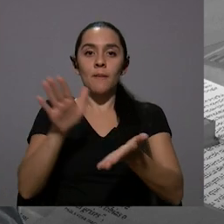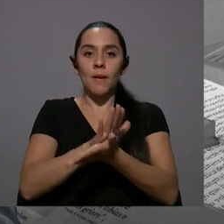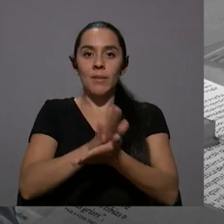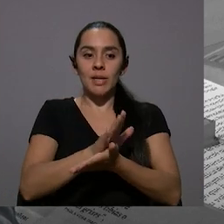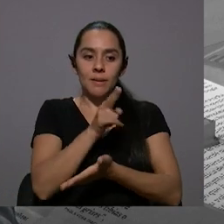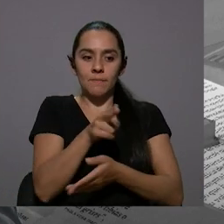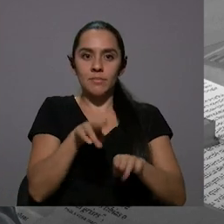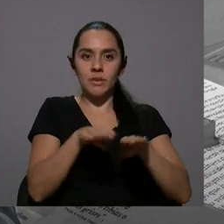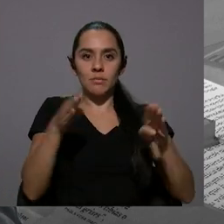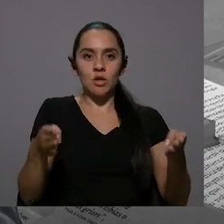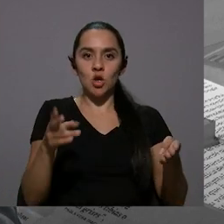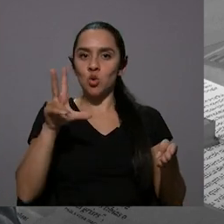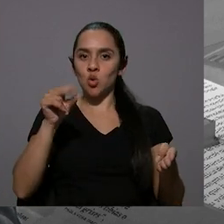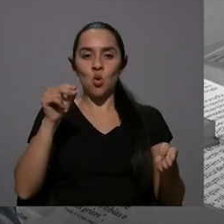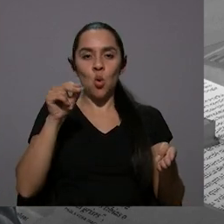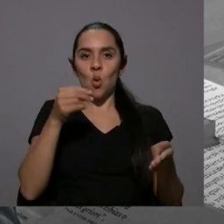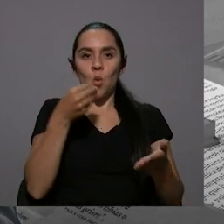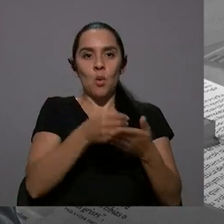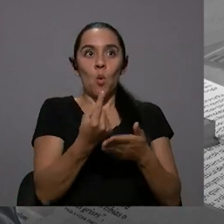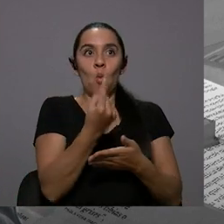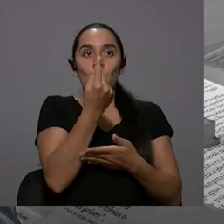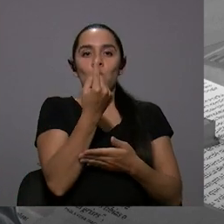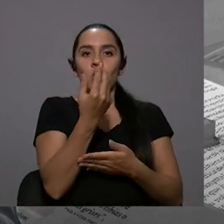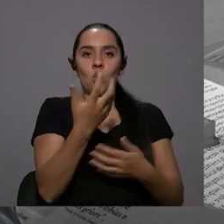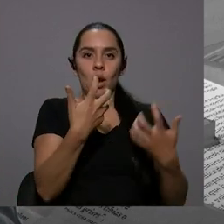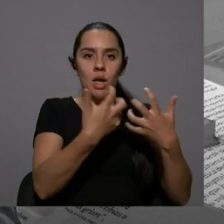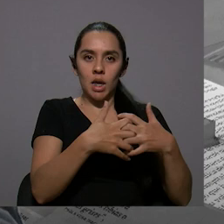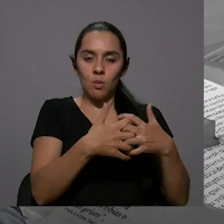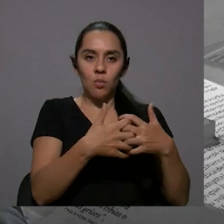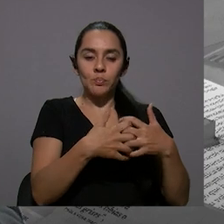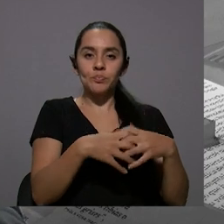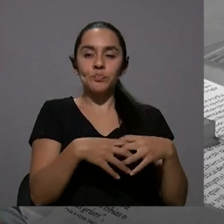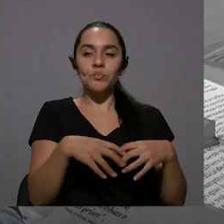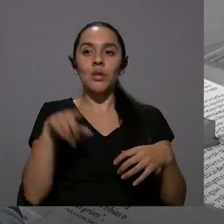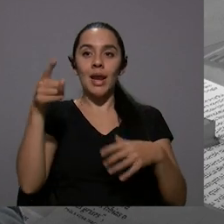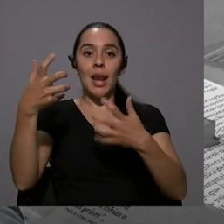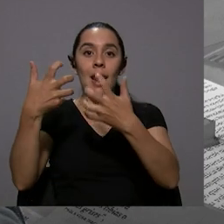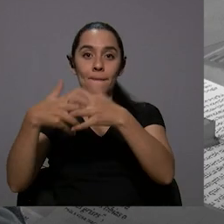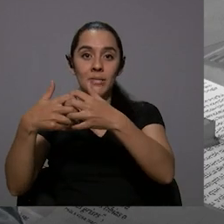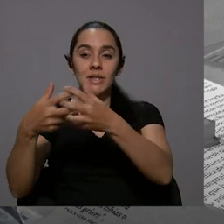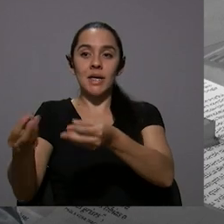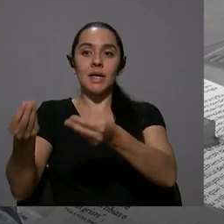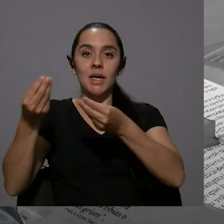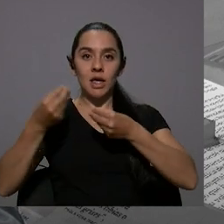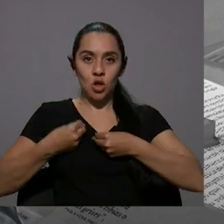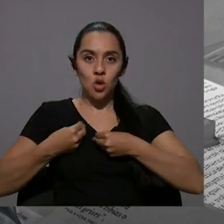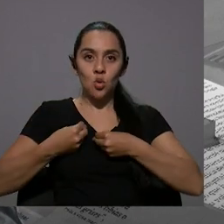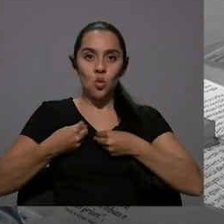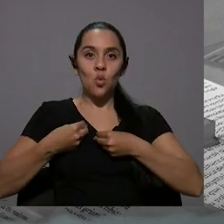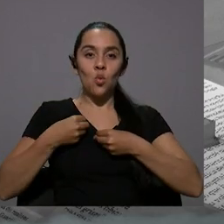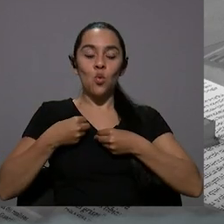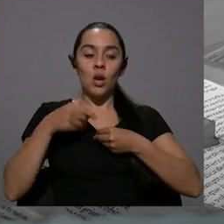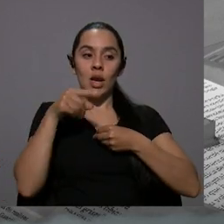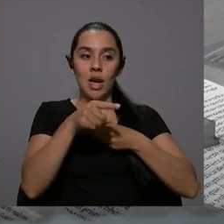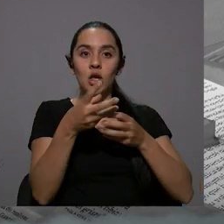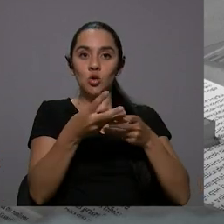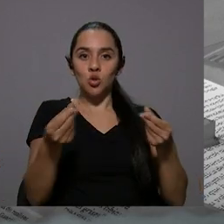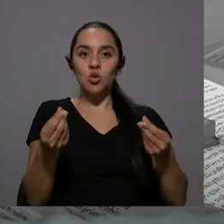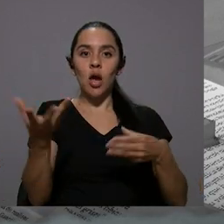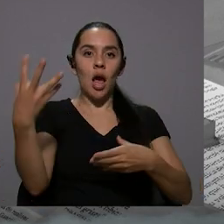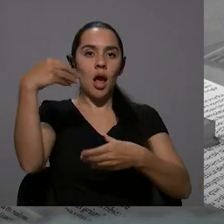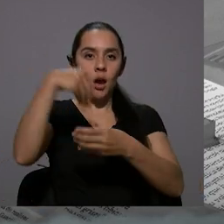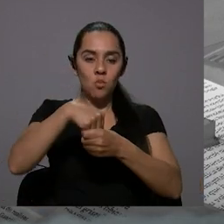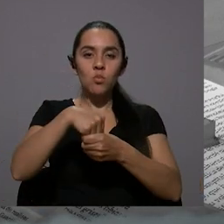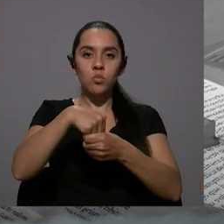papeletas en las mesas no compramos un solo equipo la la la empresa que nos dio la la solución aporta las máquinas es dentro del